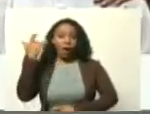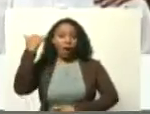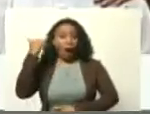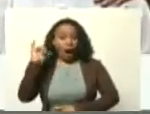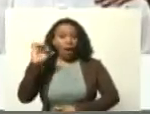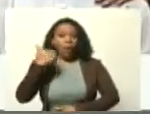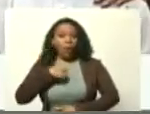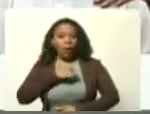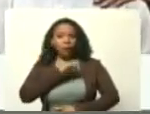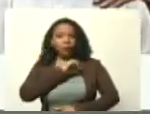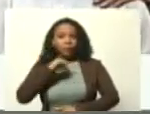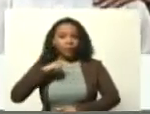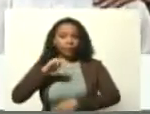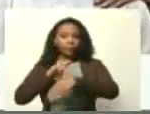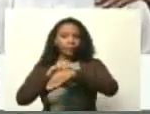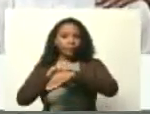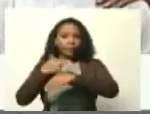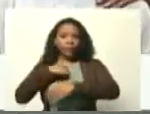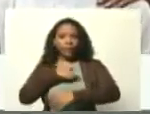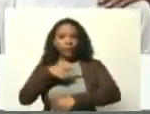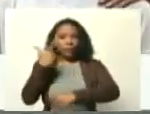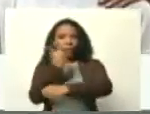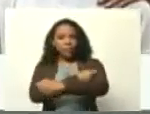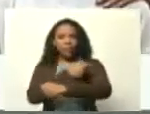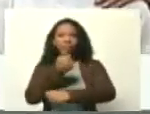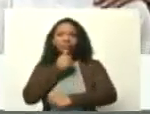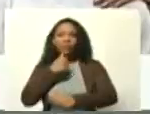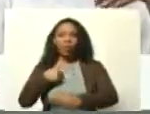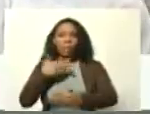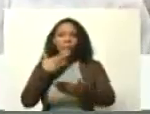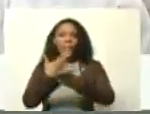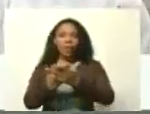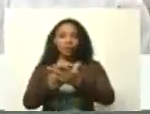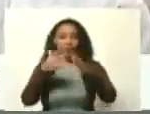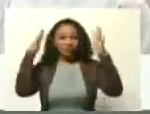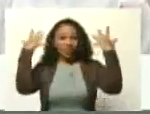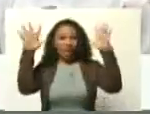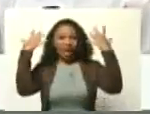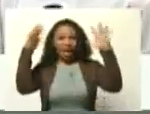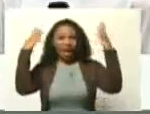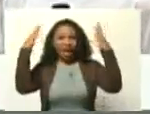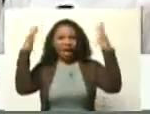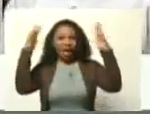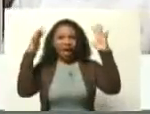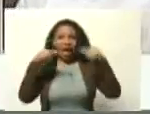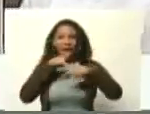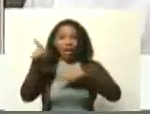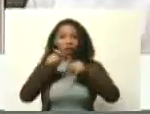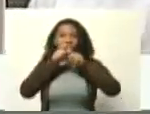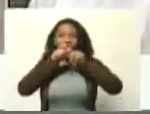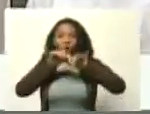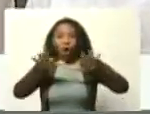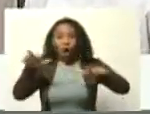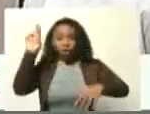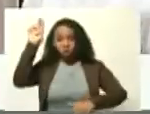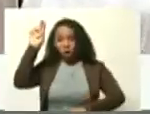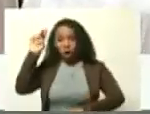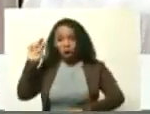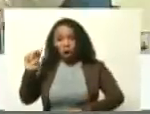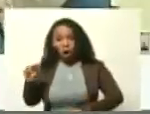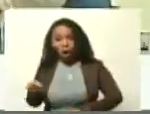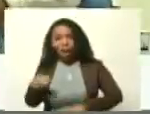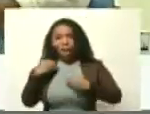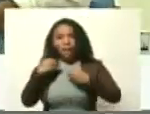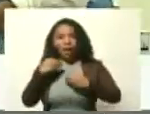nuestro personal médico, a nuestros vacunadores, a quien pido un fuerte aplauso para todos ellos, que se despliegan todos los días